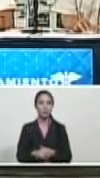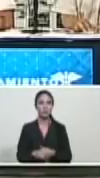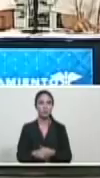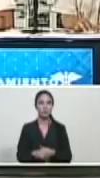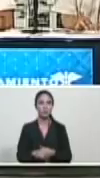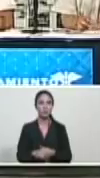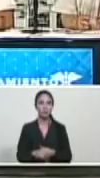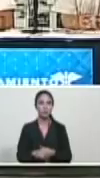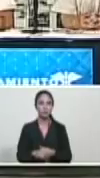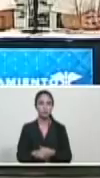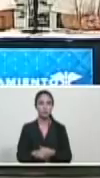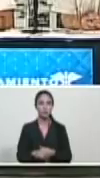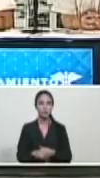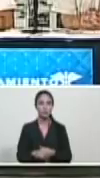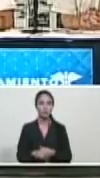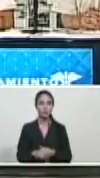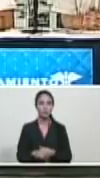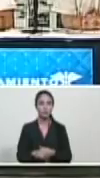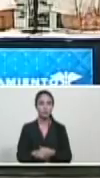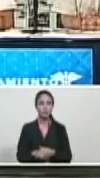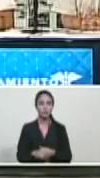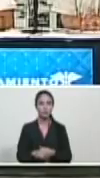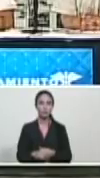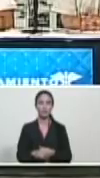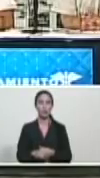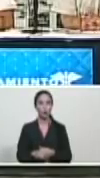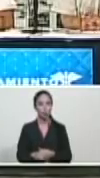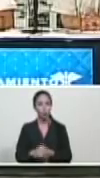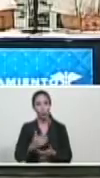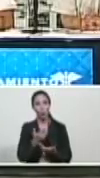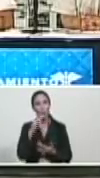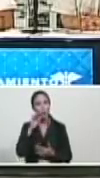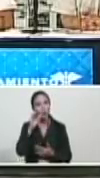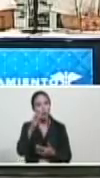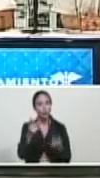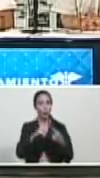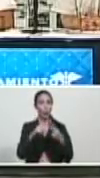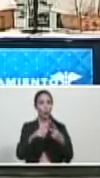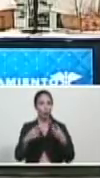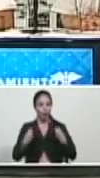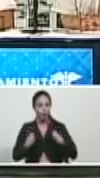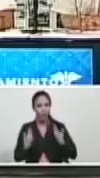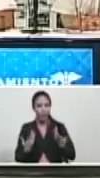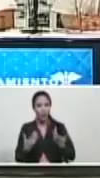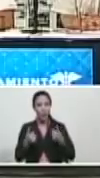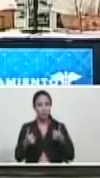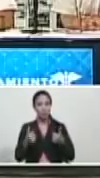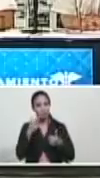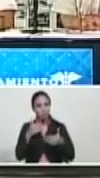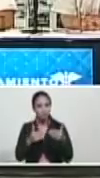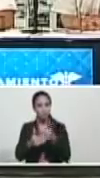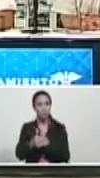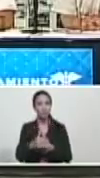la vida, del lado correcto del presente y del lado correcto del futuro.